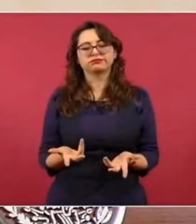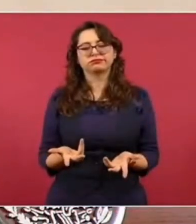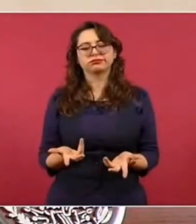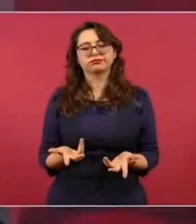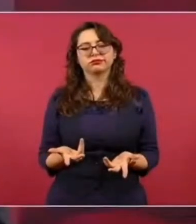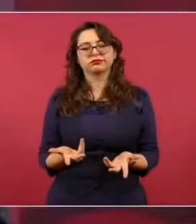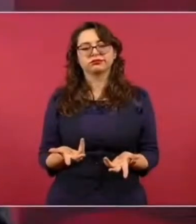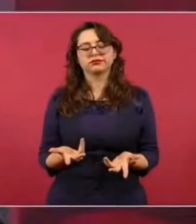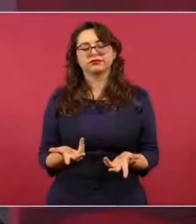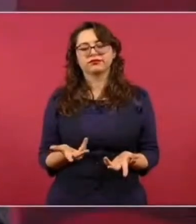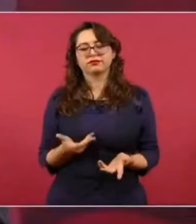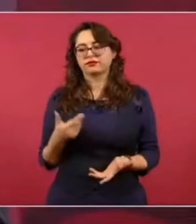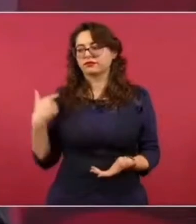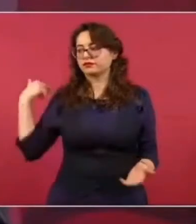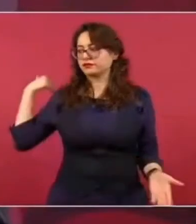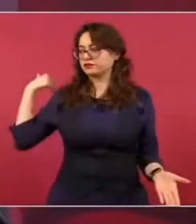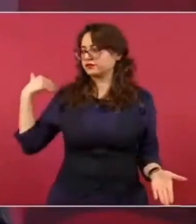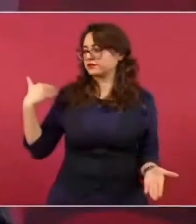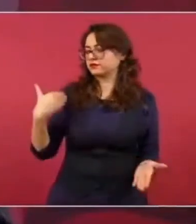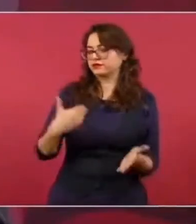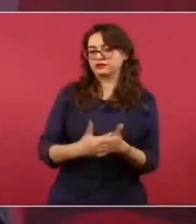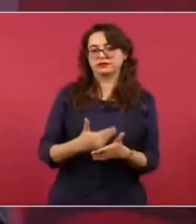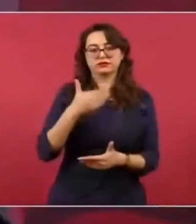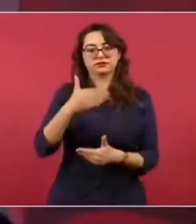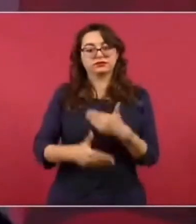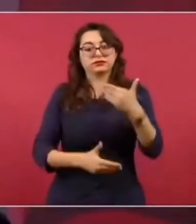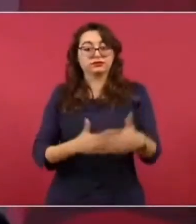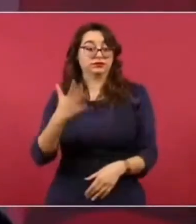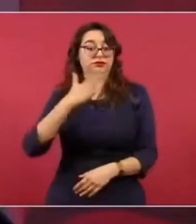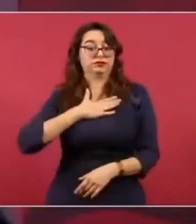de un proceso, en mi caso,